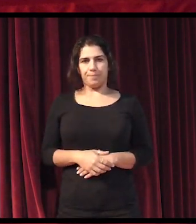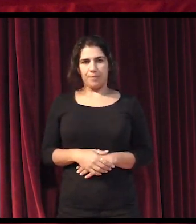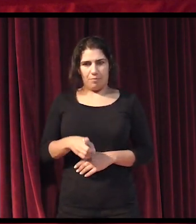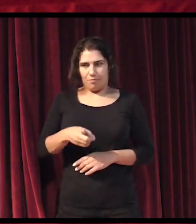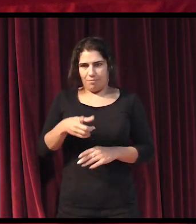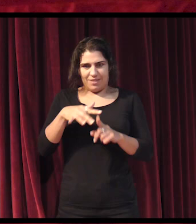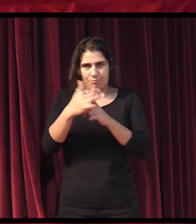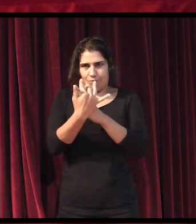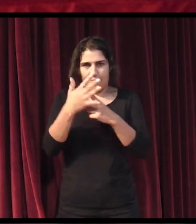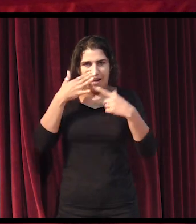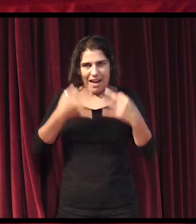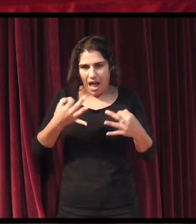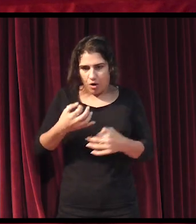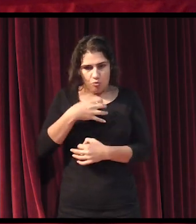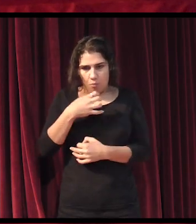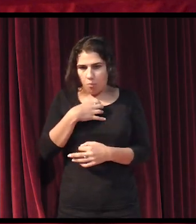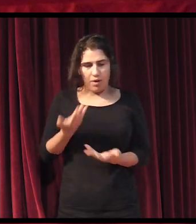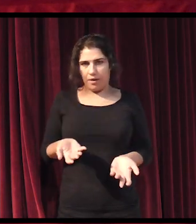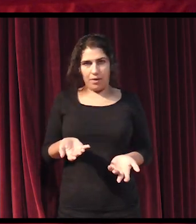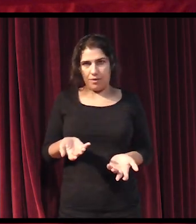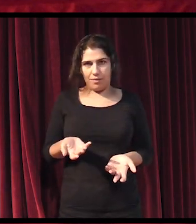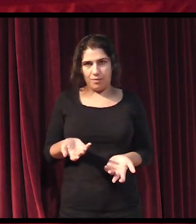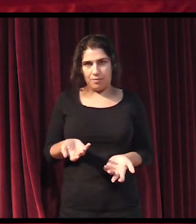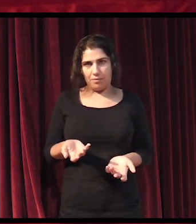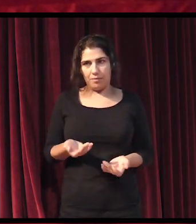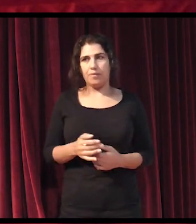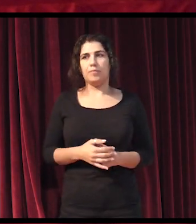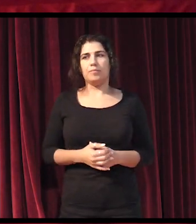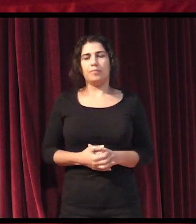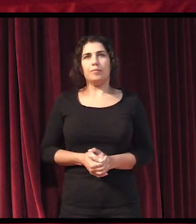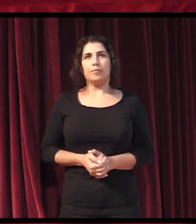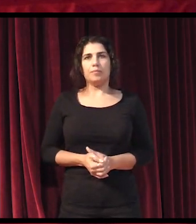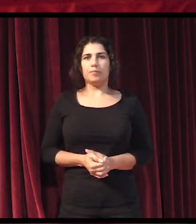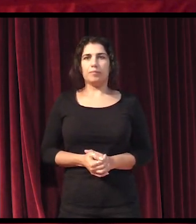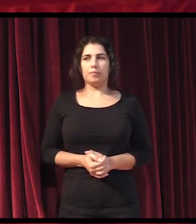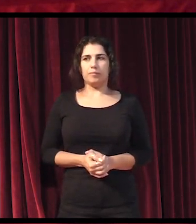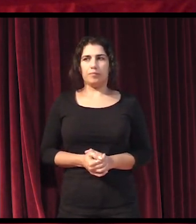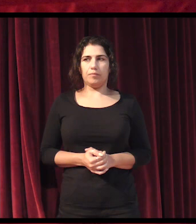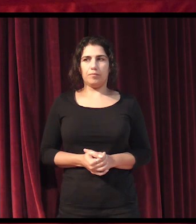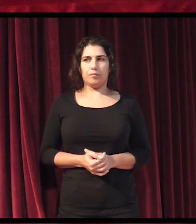esto no puede estar pasando, o sea, esto no puede ser real, ¿no? Y